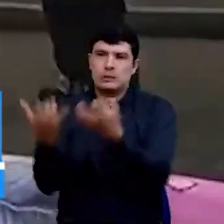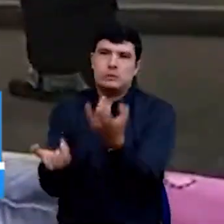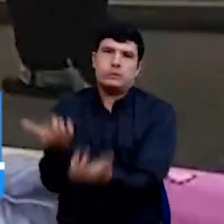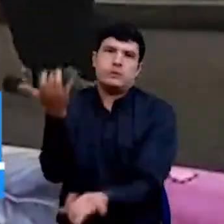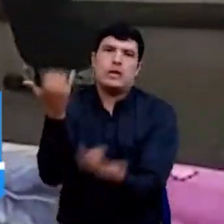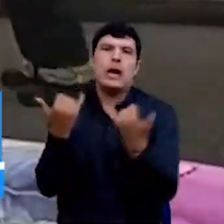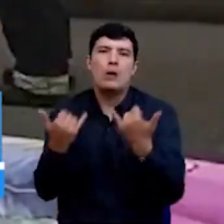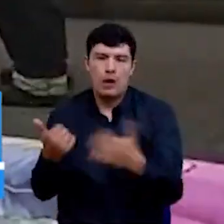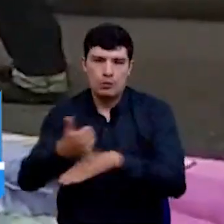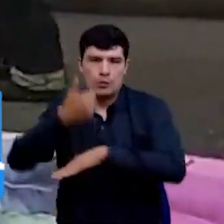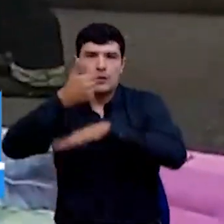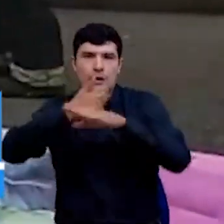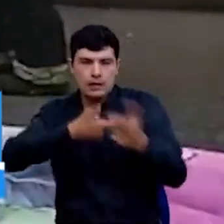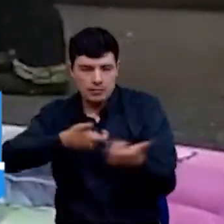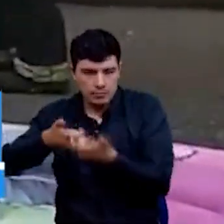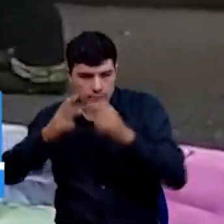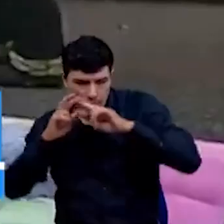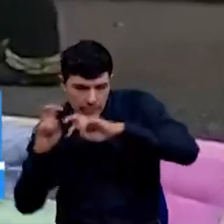investigación.